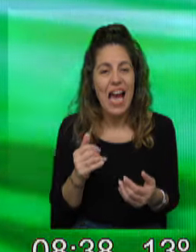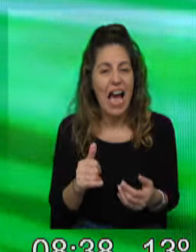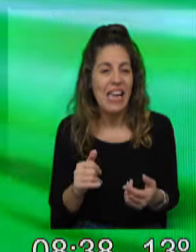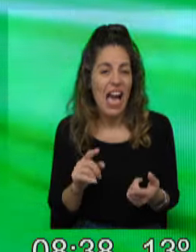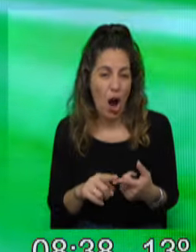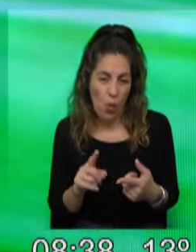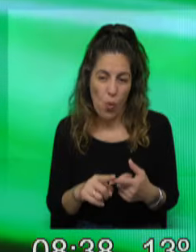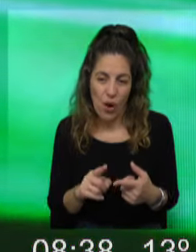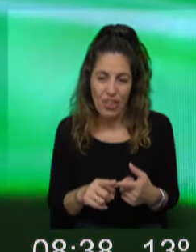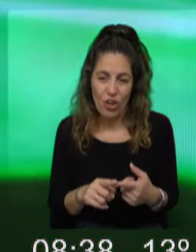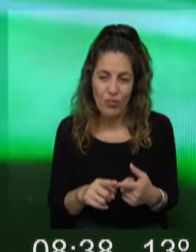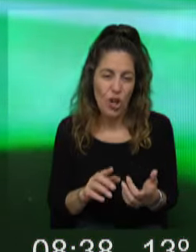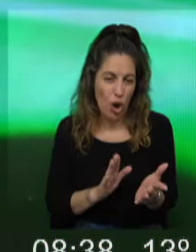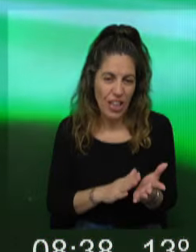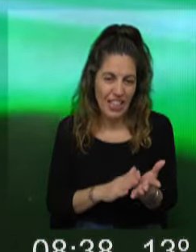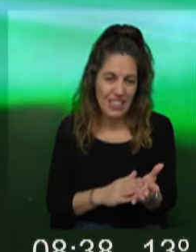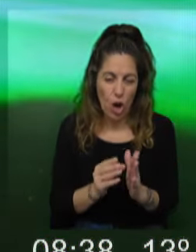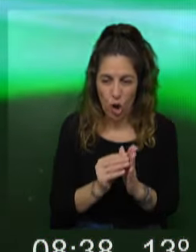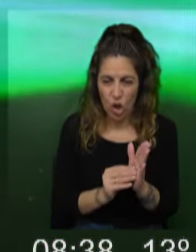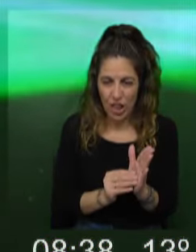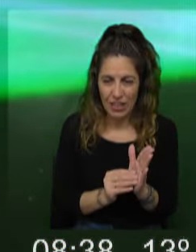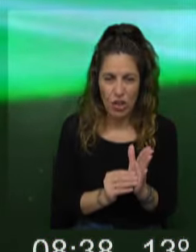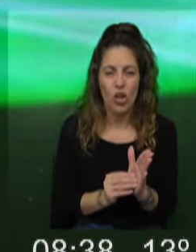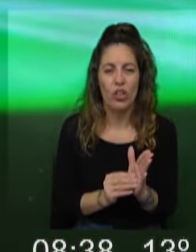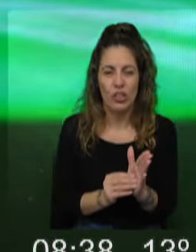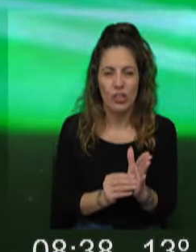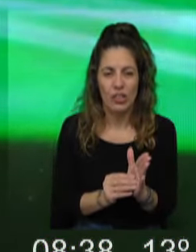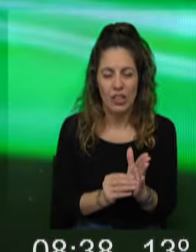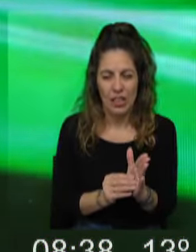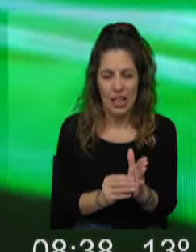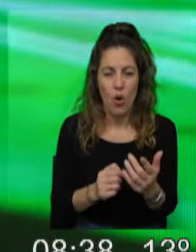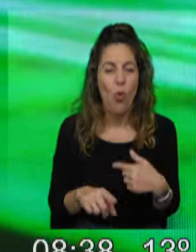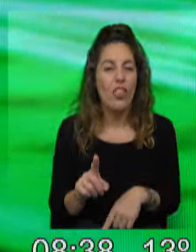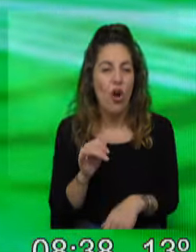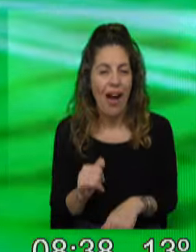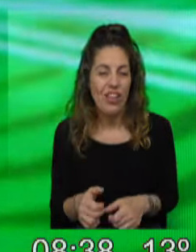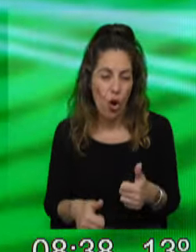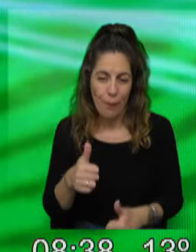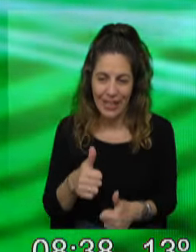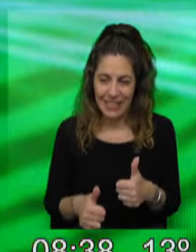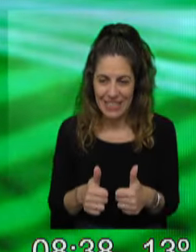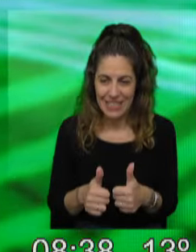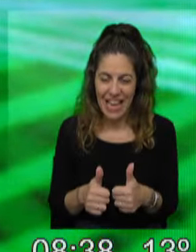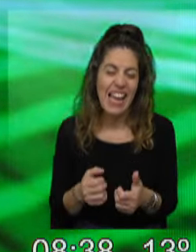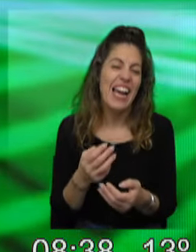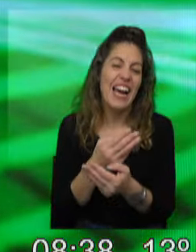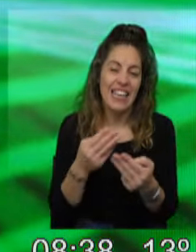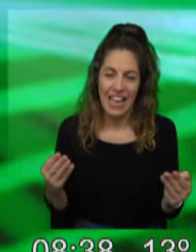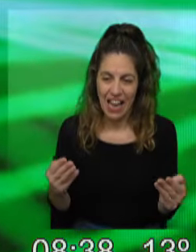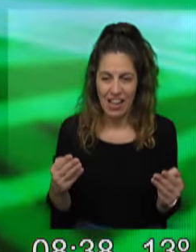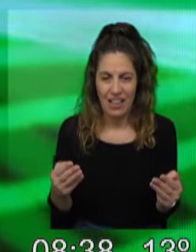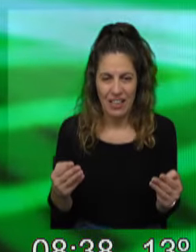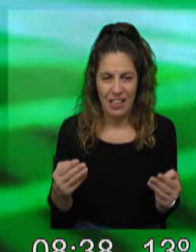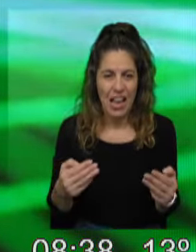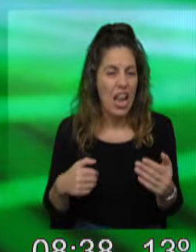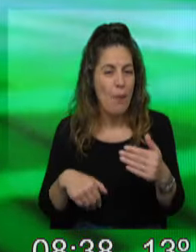y hay este contratación con los datos contratación empírica de que cuando hay competencia así generalmente la